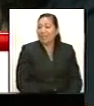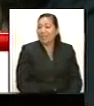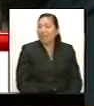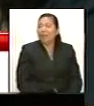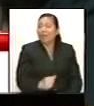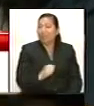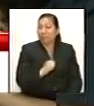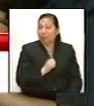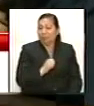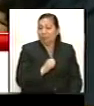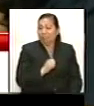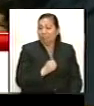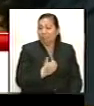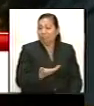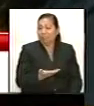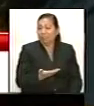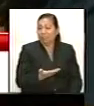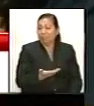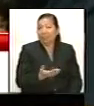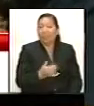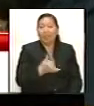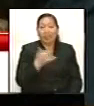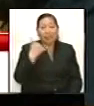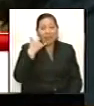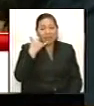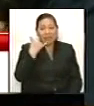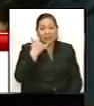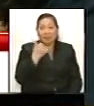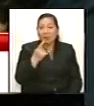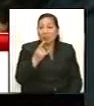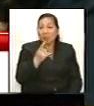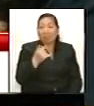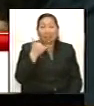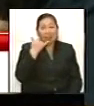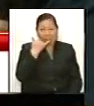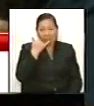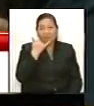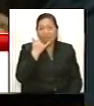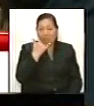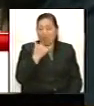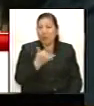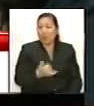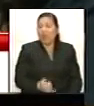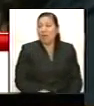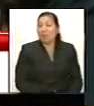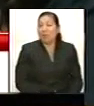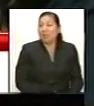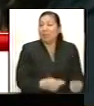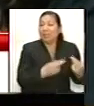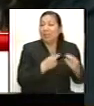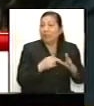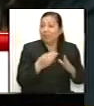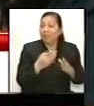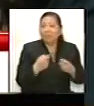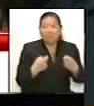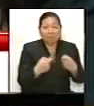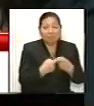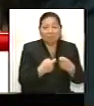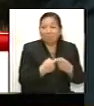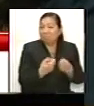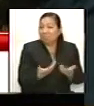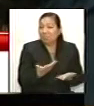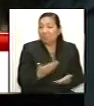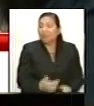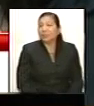yo soy de la línea 100, tengo usuarios en línea, en ese caso, y también me encargo de la plataforma virtual de No al